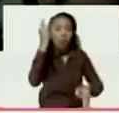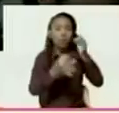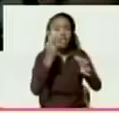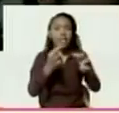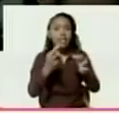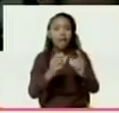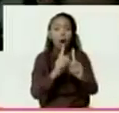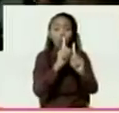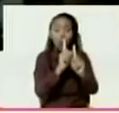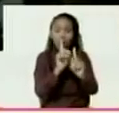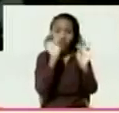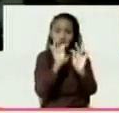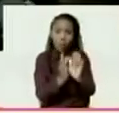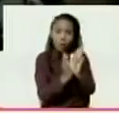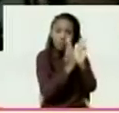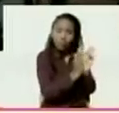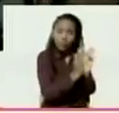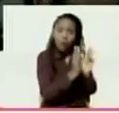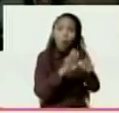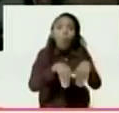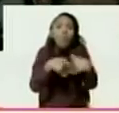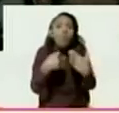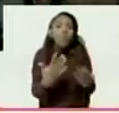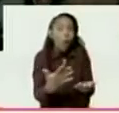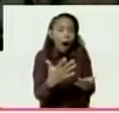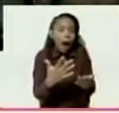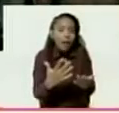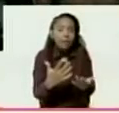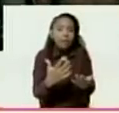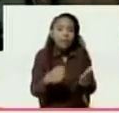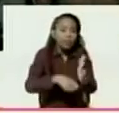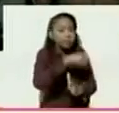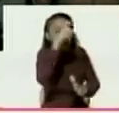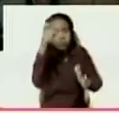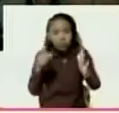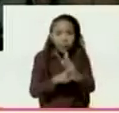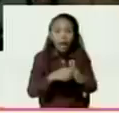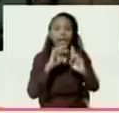lado? ¿Cuál sería en concreto el resultado ideal?